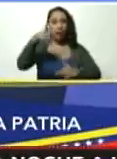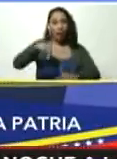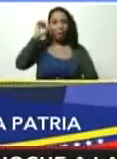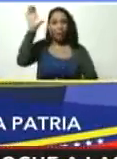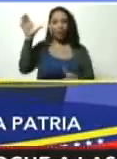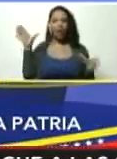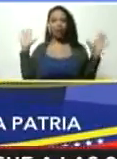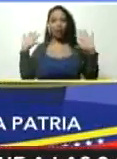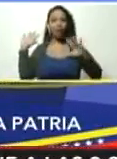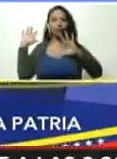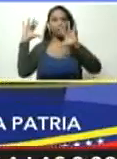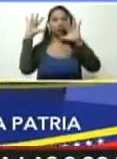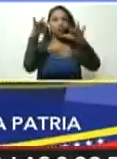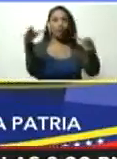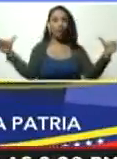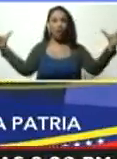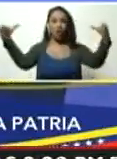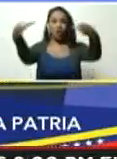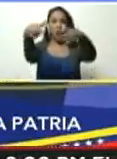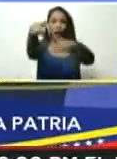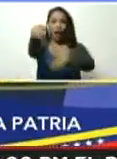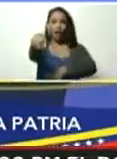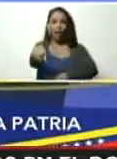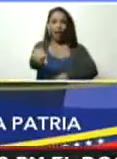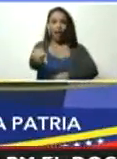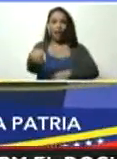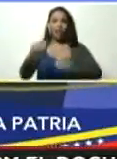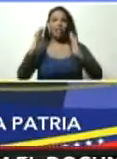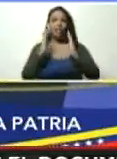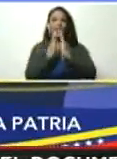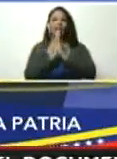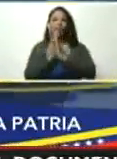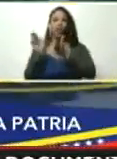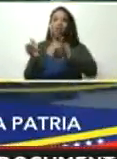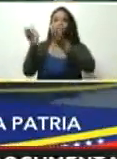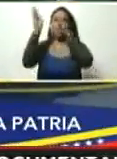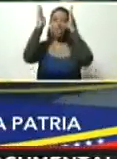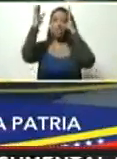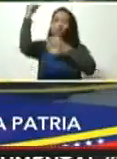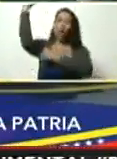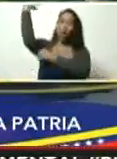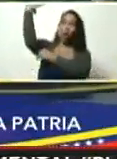reunidos aquí en este santuario de luz